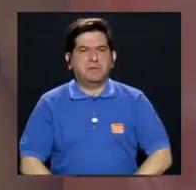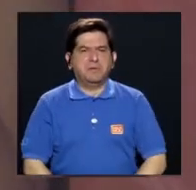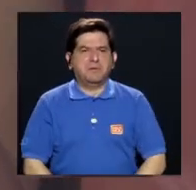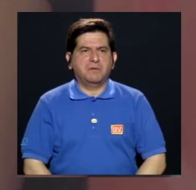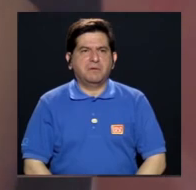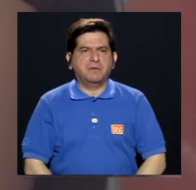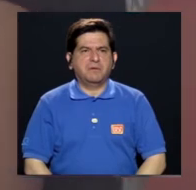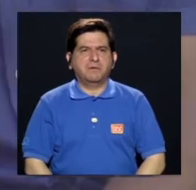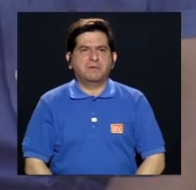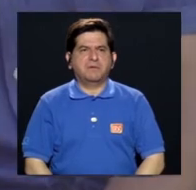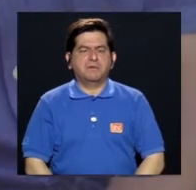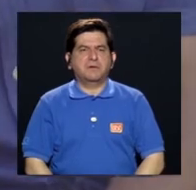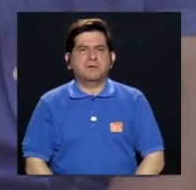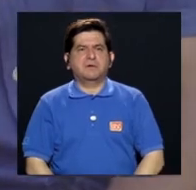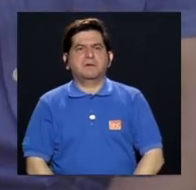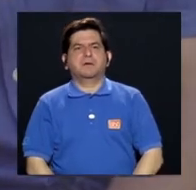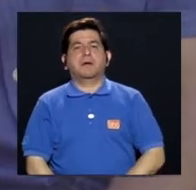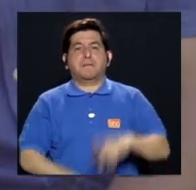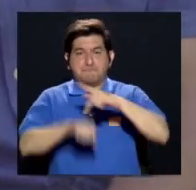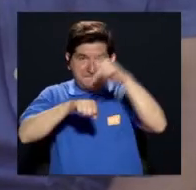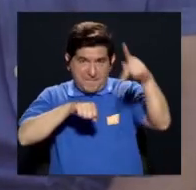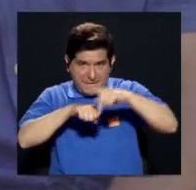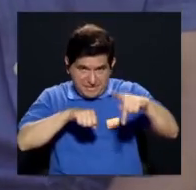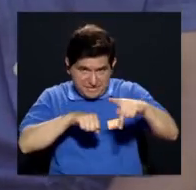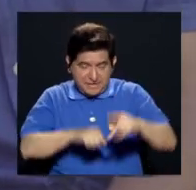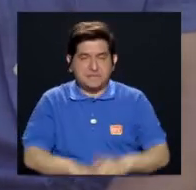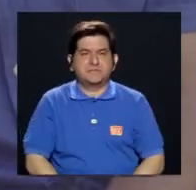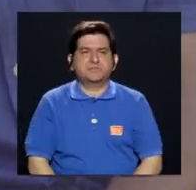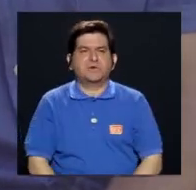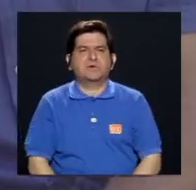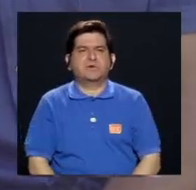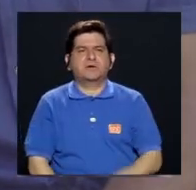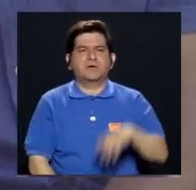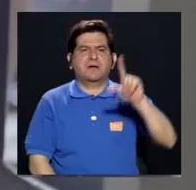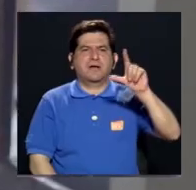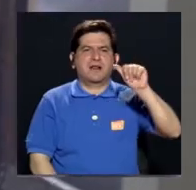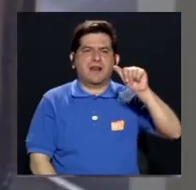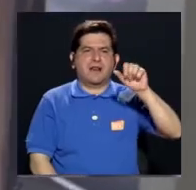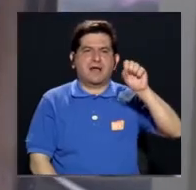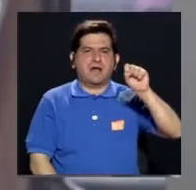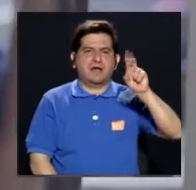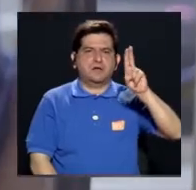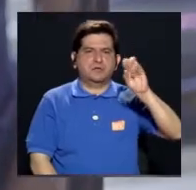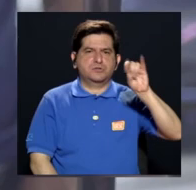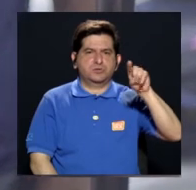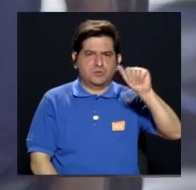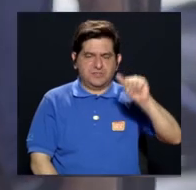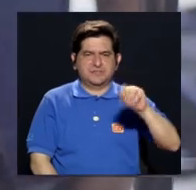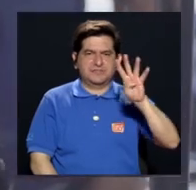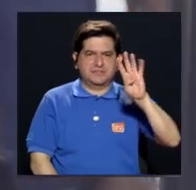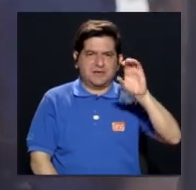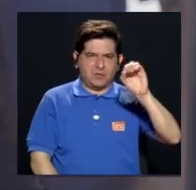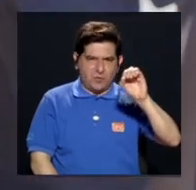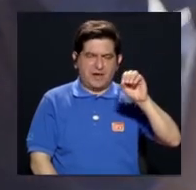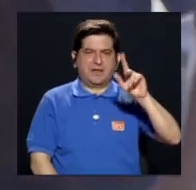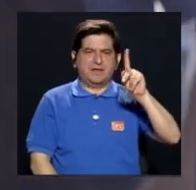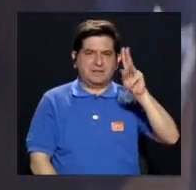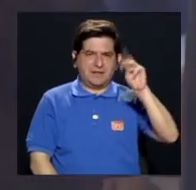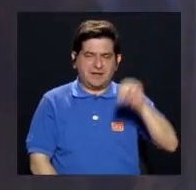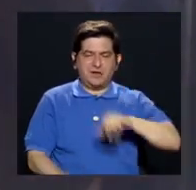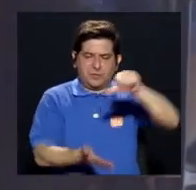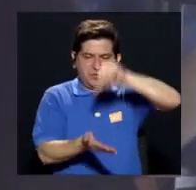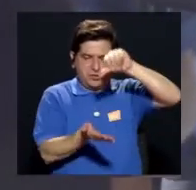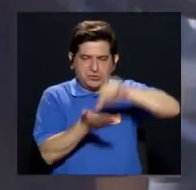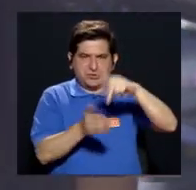De la Suiza, de Daniel Flores, en Pérez Zeledón. Estamos hablando, son 40 kilómetros del centro de Pérez